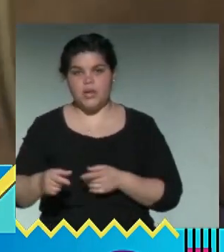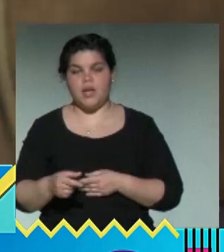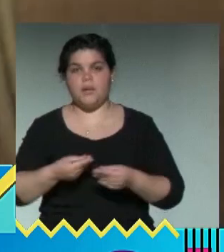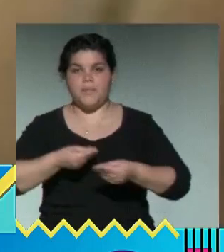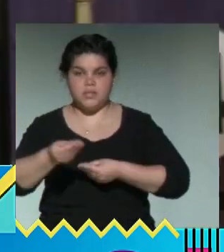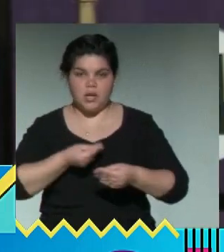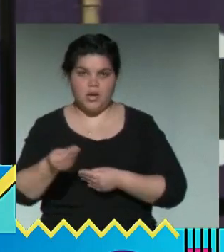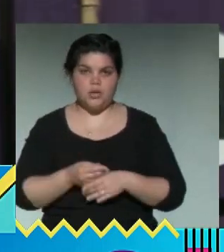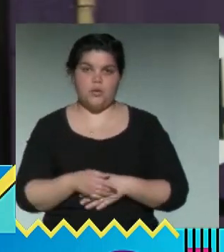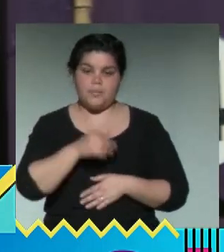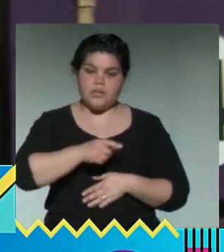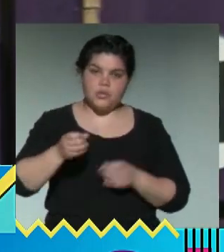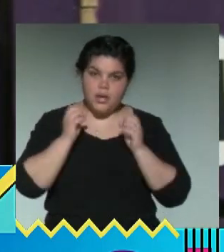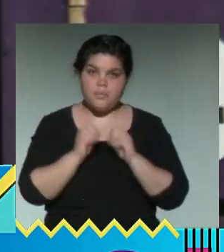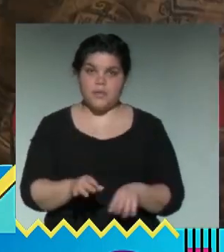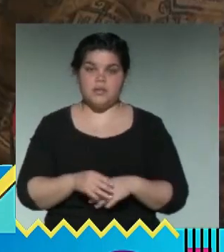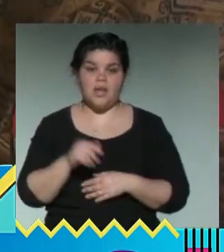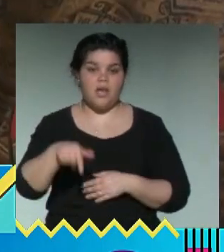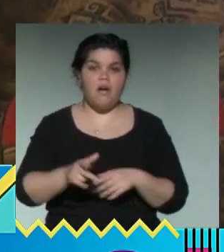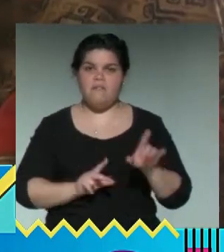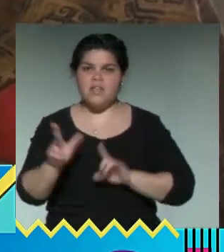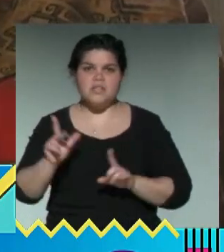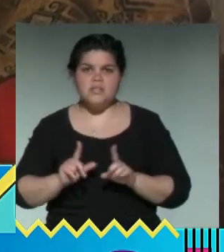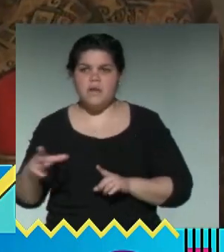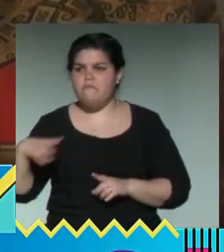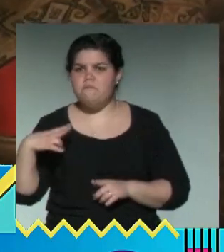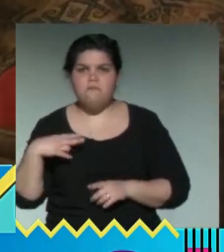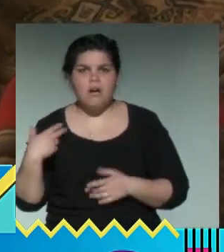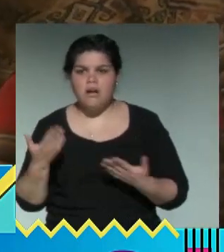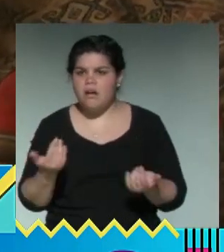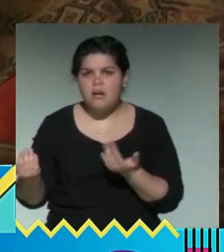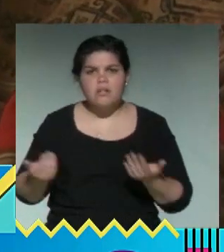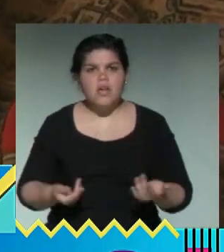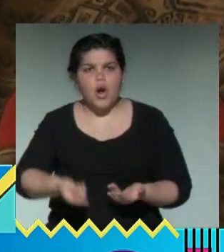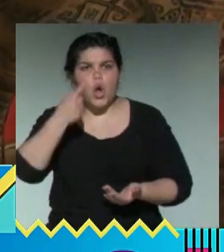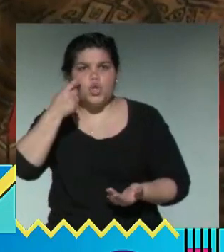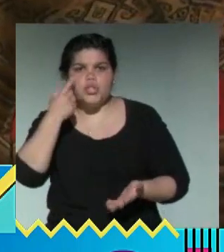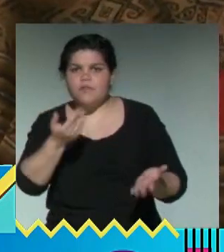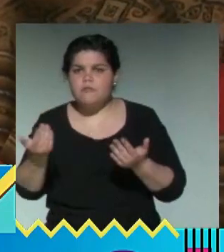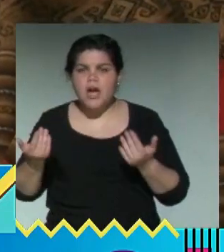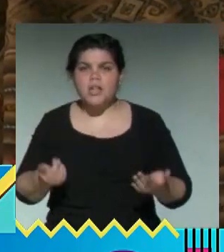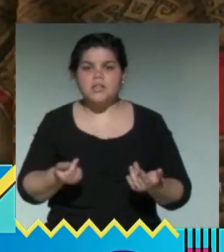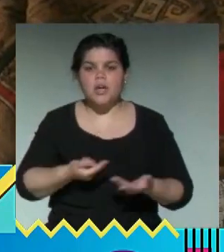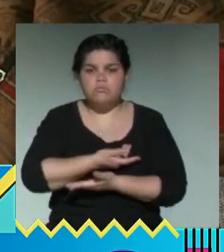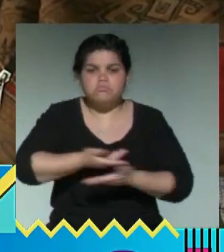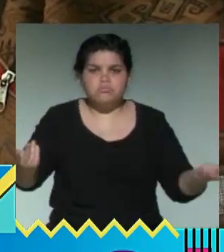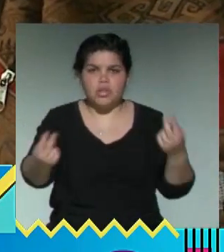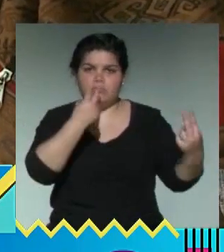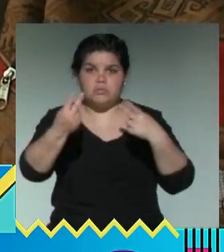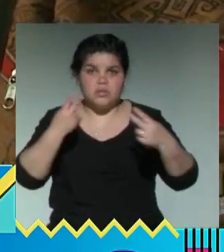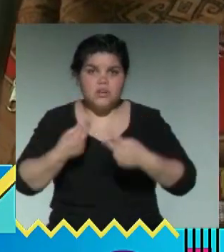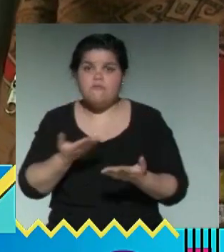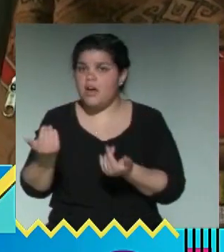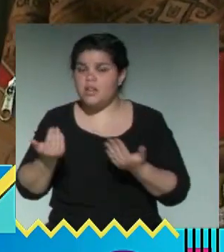están arrancando, hay veces que les falta ese claro, impulso de conocimiento, de hacerse conocer para poder generar estos proyectos.